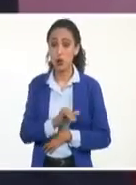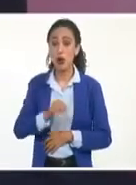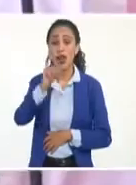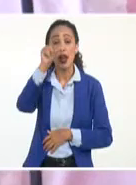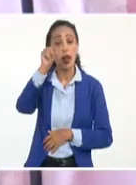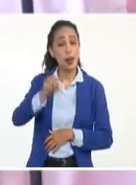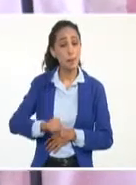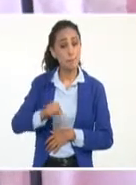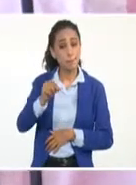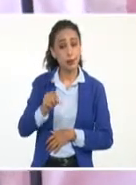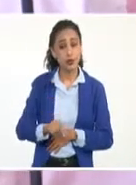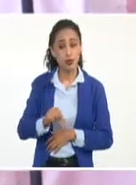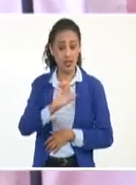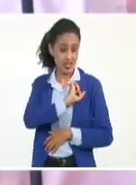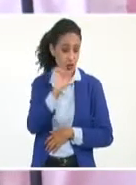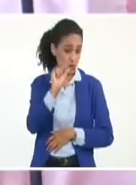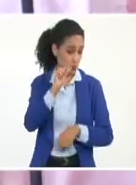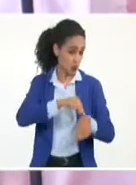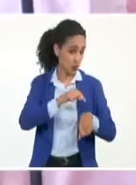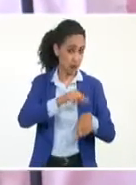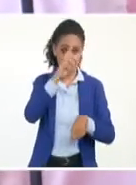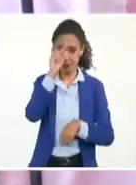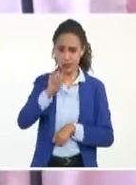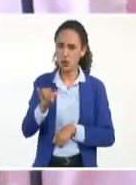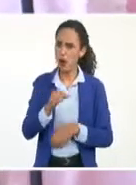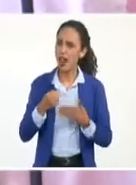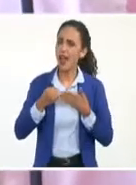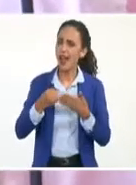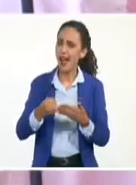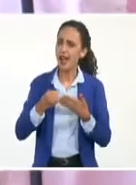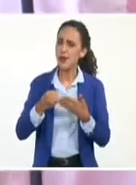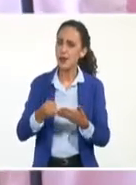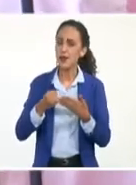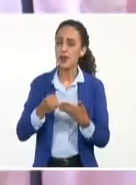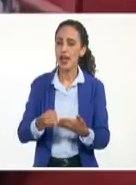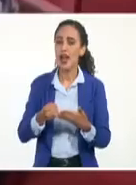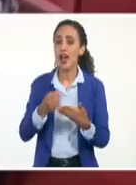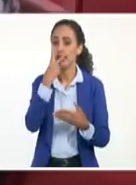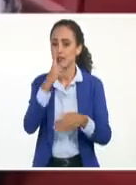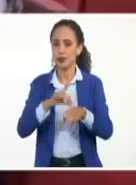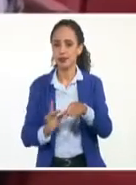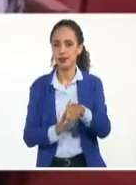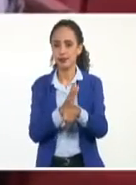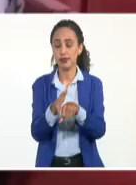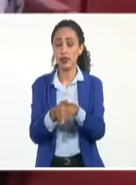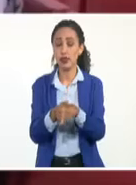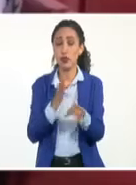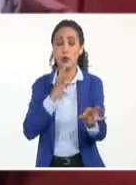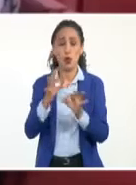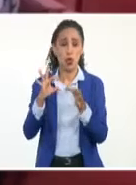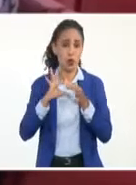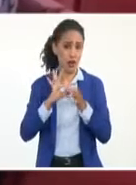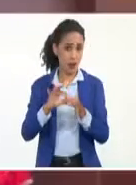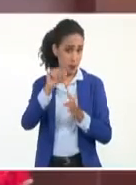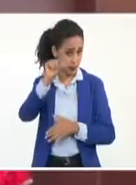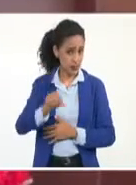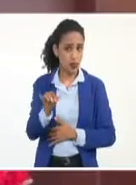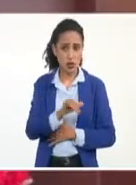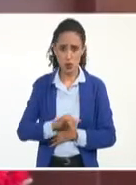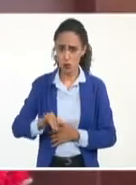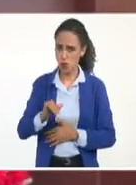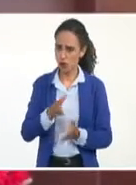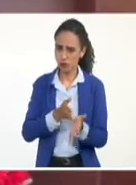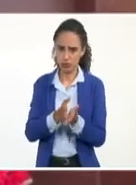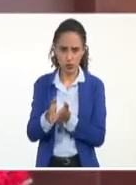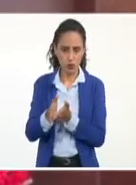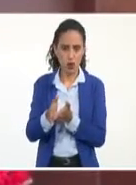al combate contra el virus, la disponibilidad de capacidades en las unidades de cuidados intensivos y el estado de los laboratorios de biología